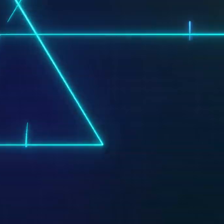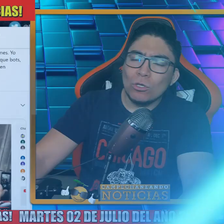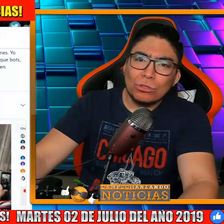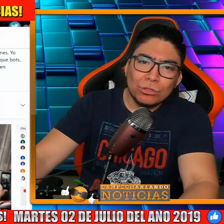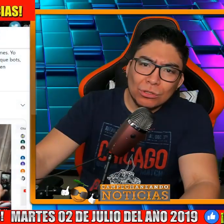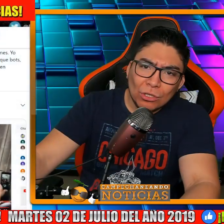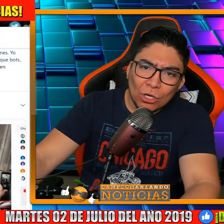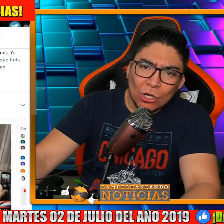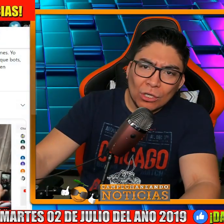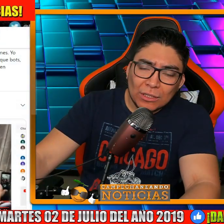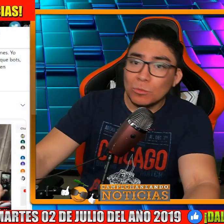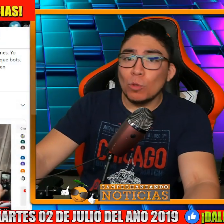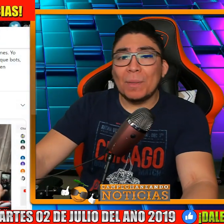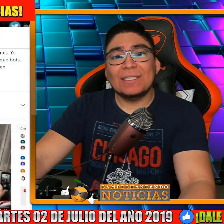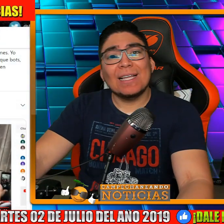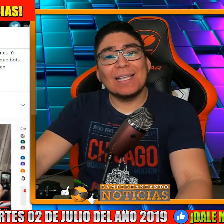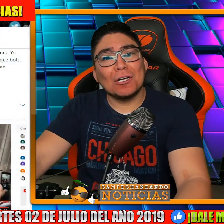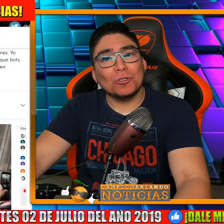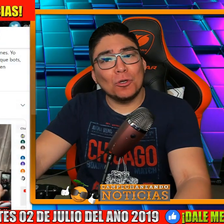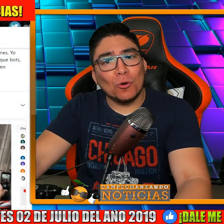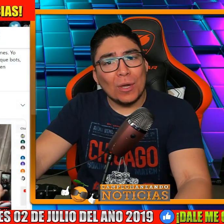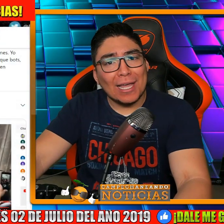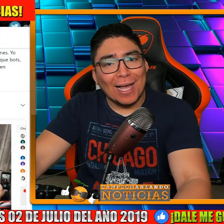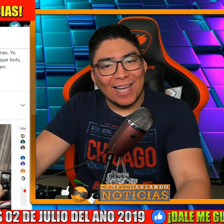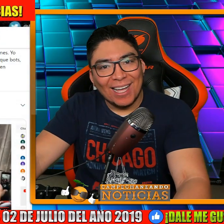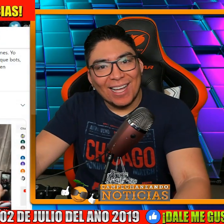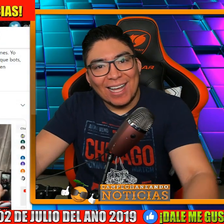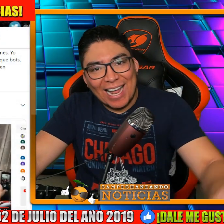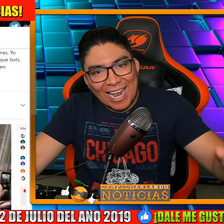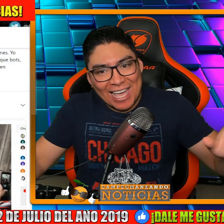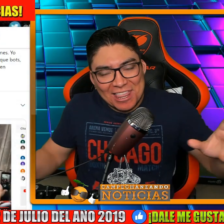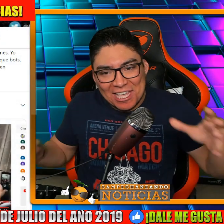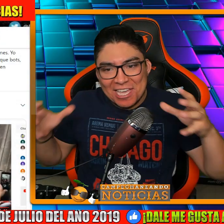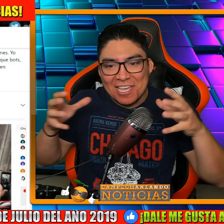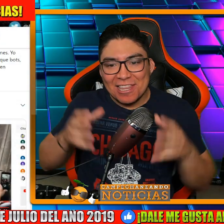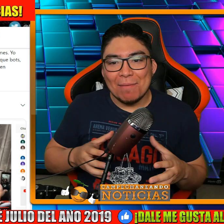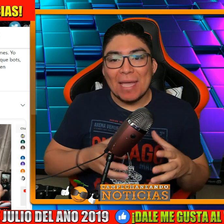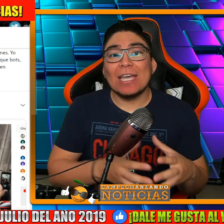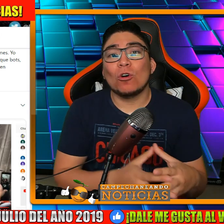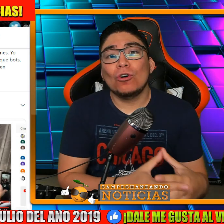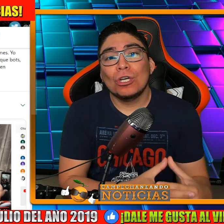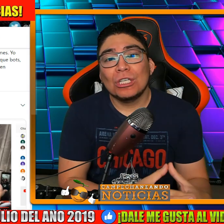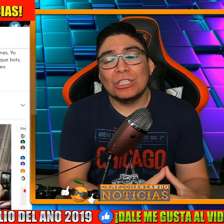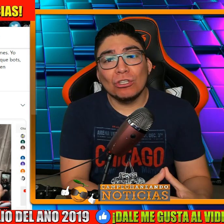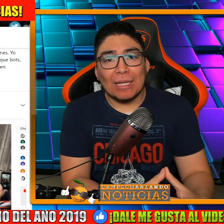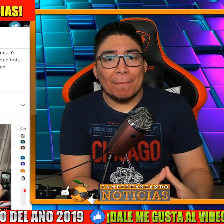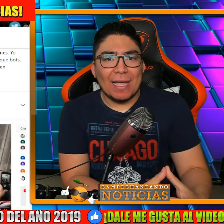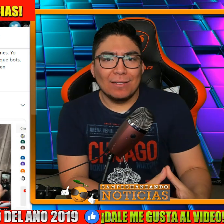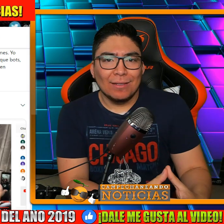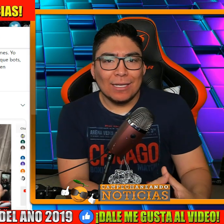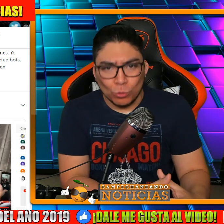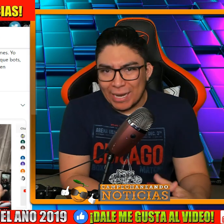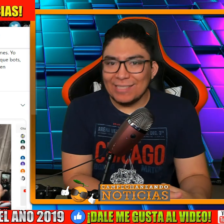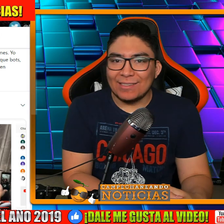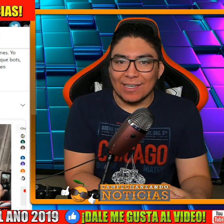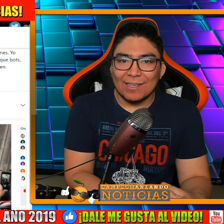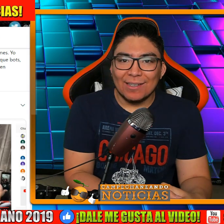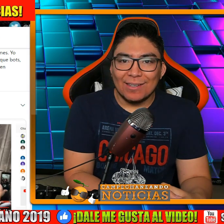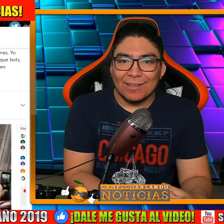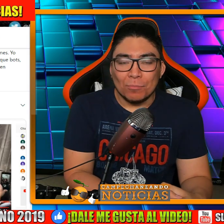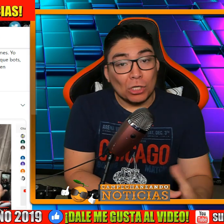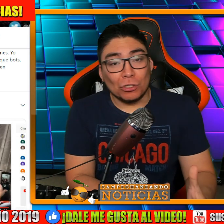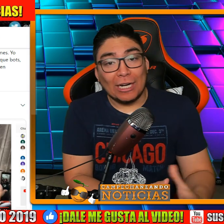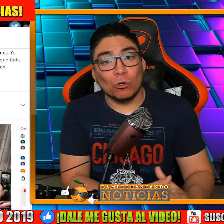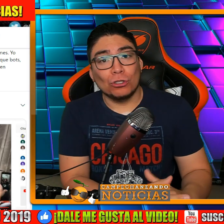amigos tenemos un presidente que no sólo cuida a la gente de méxico sino también es humanista